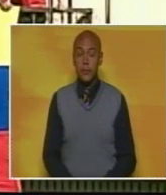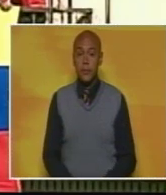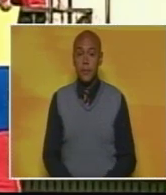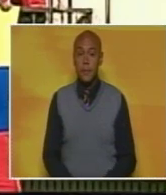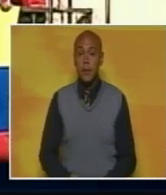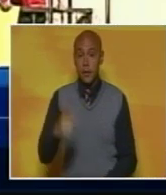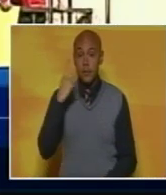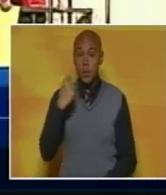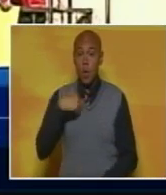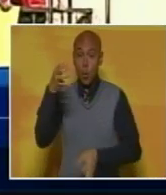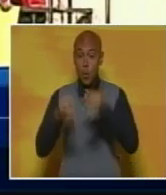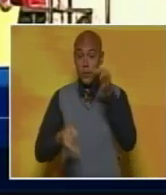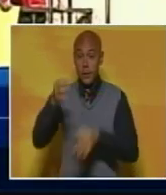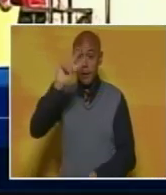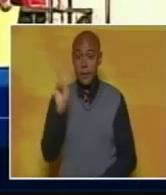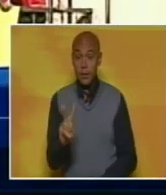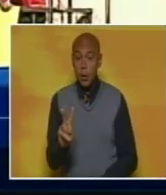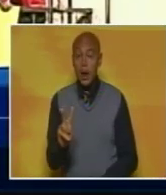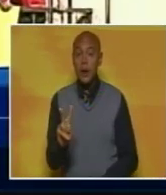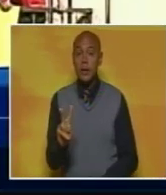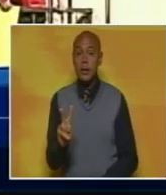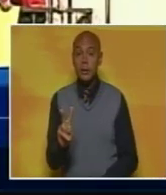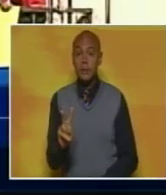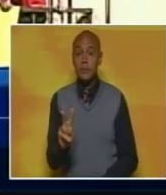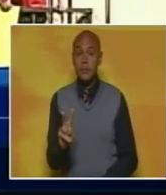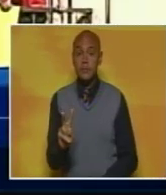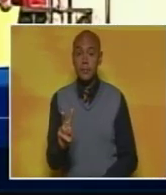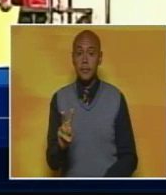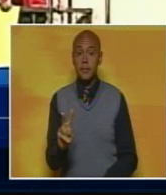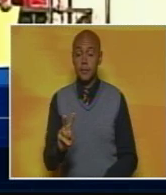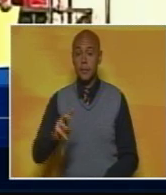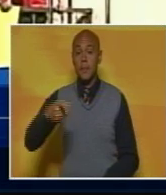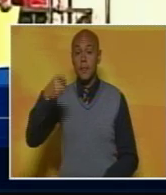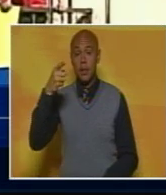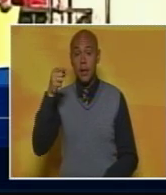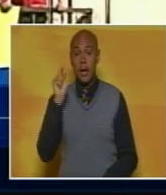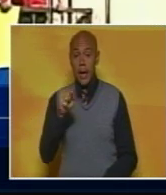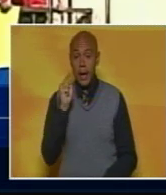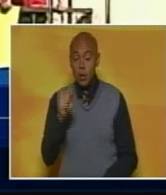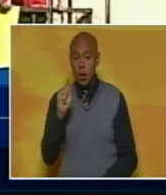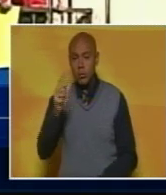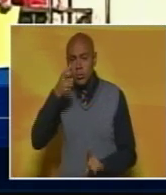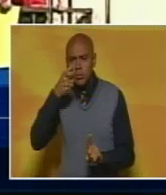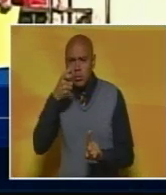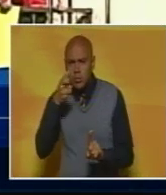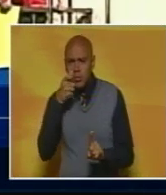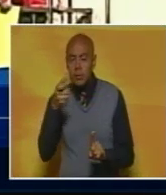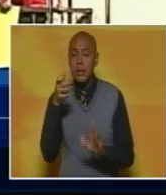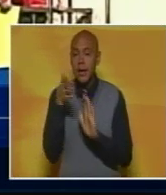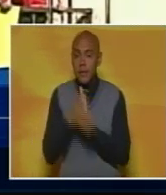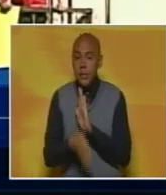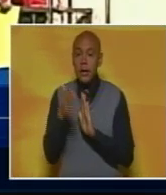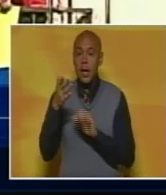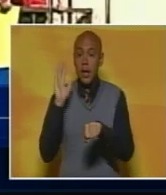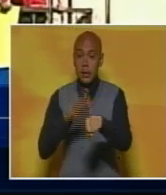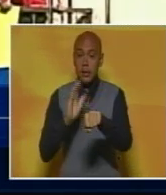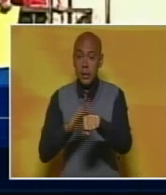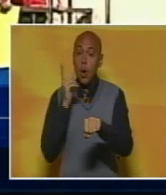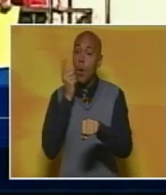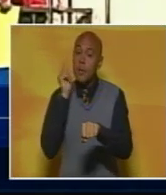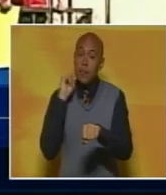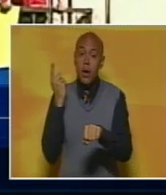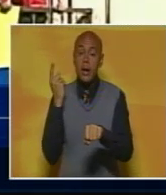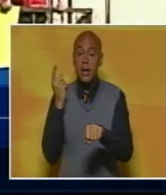Que la justicia venezolana esté haciendo seguimiento de todos los llamados a